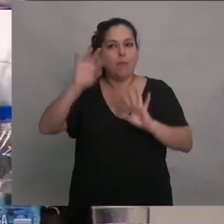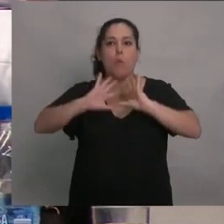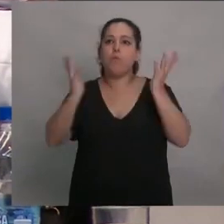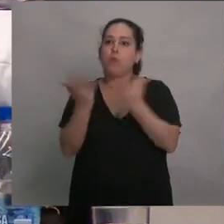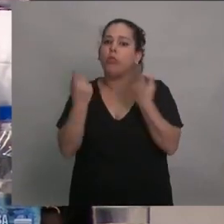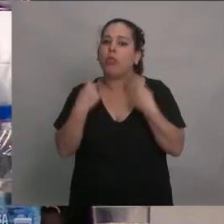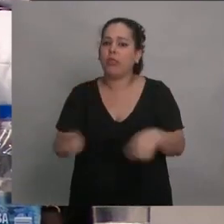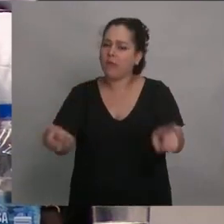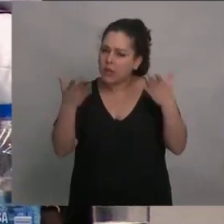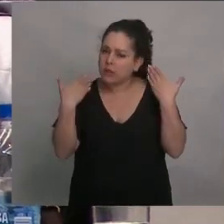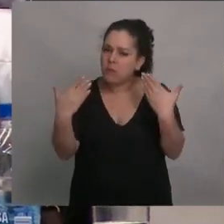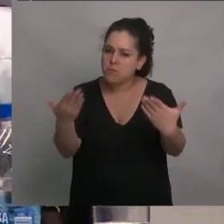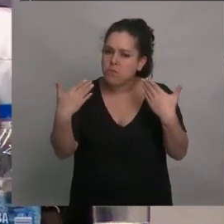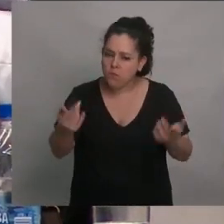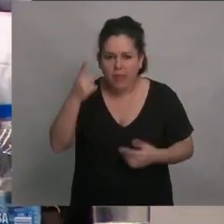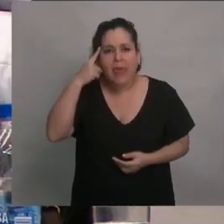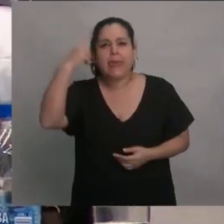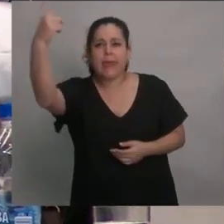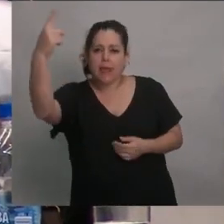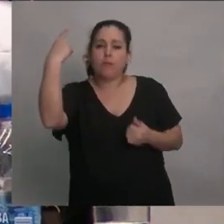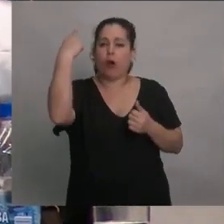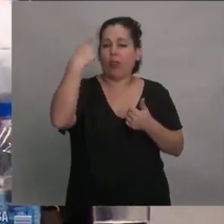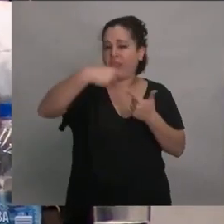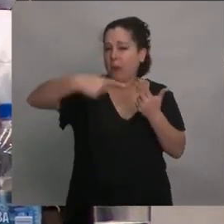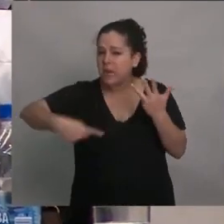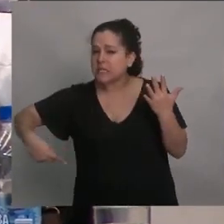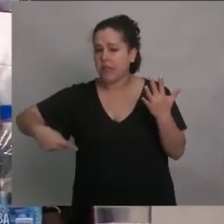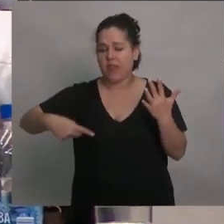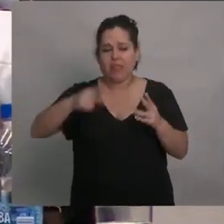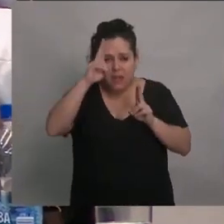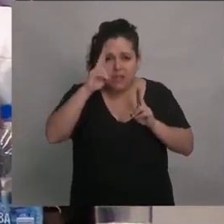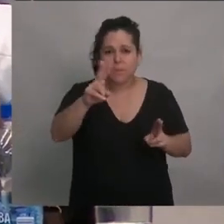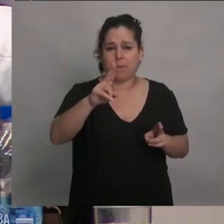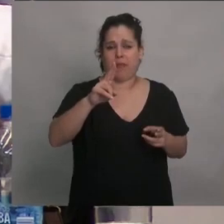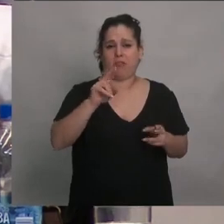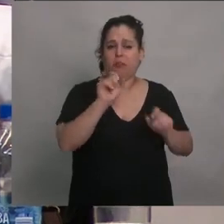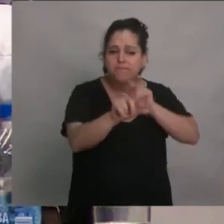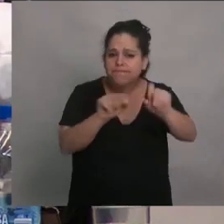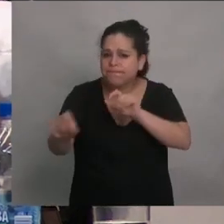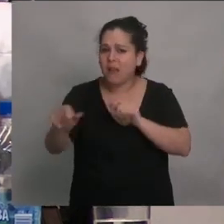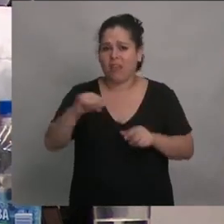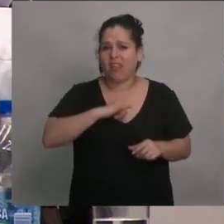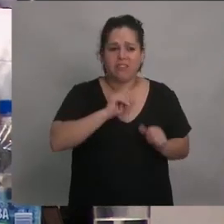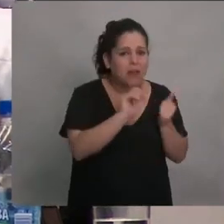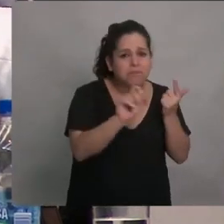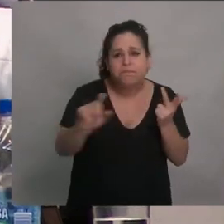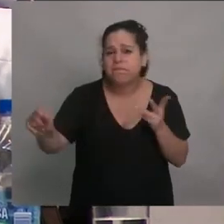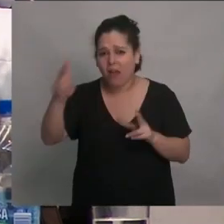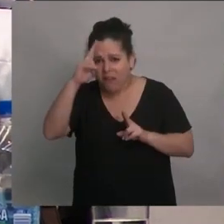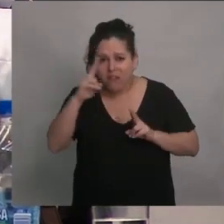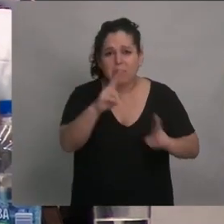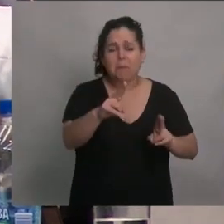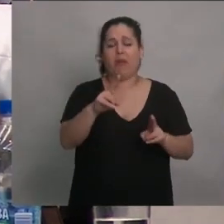posible. Creemos que la diversidad es respetar la diversidad y transgredir los